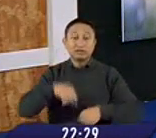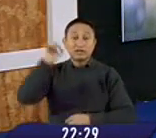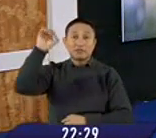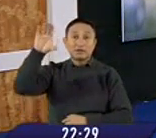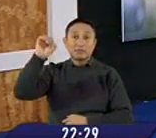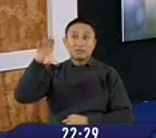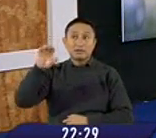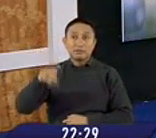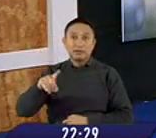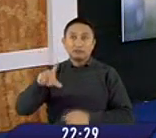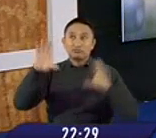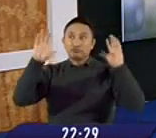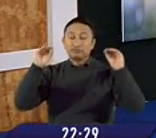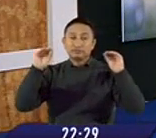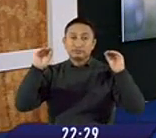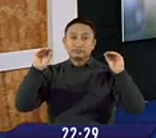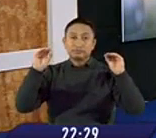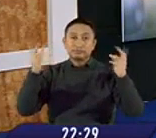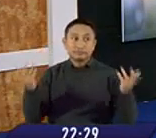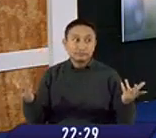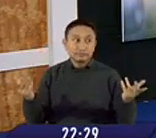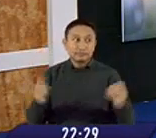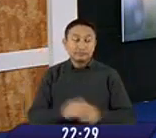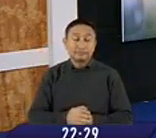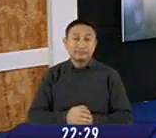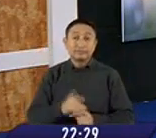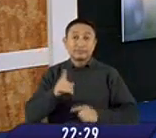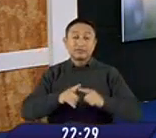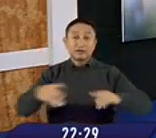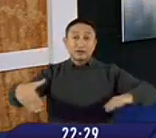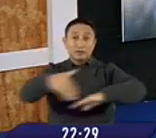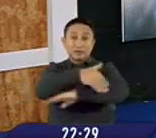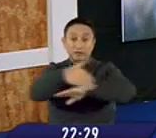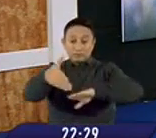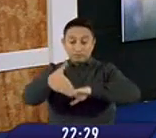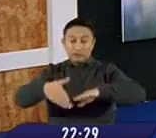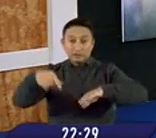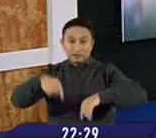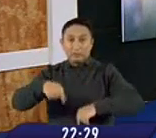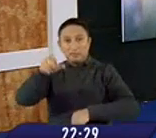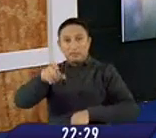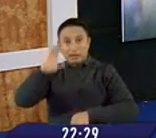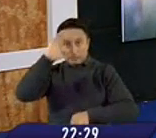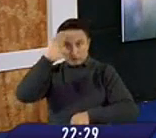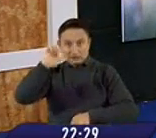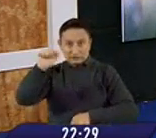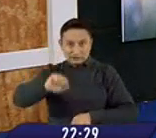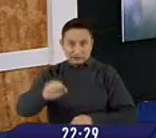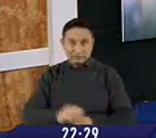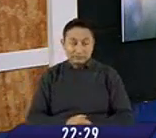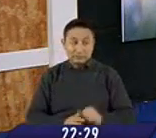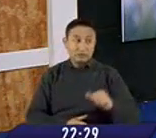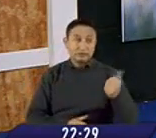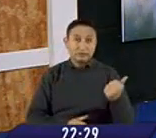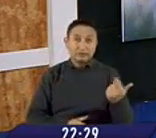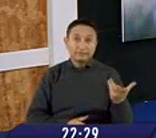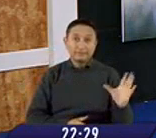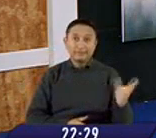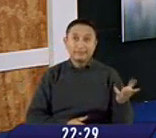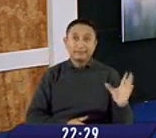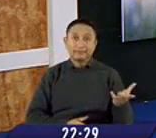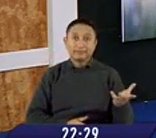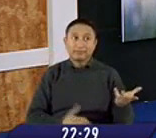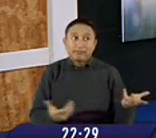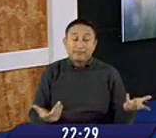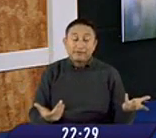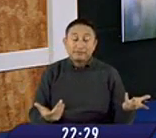semáforos dejaron de funcionar. Algunas intersecciones contaron con asistencia de agentes de tránsito, mientras que otras se